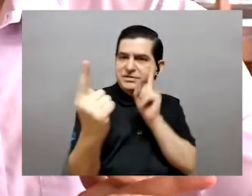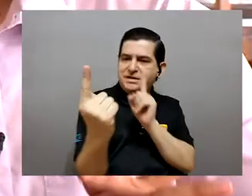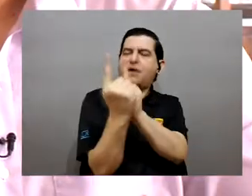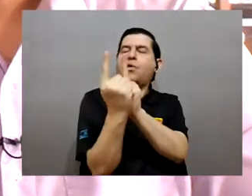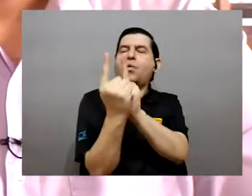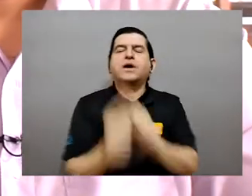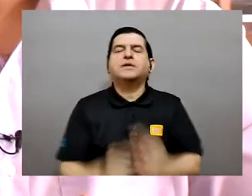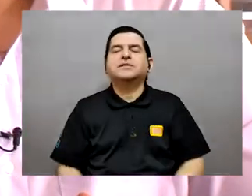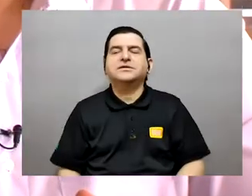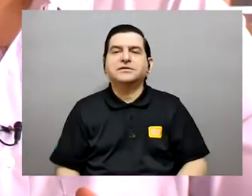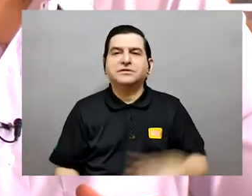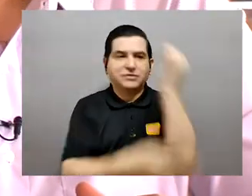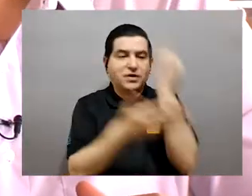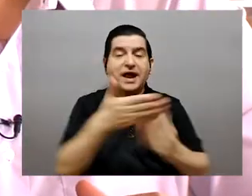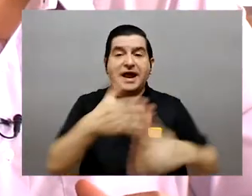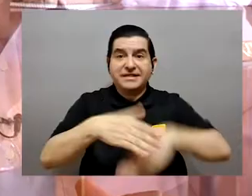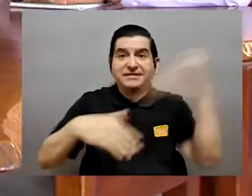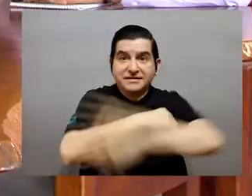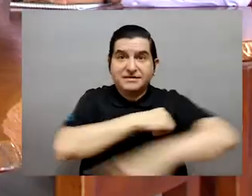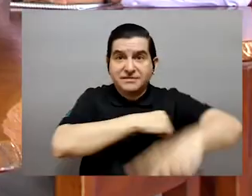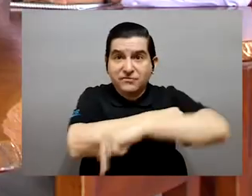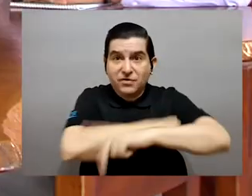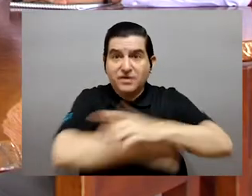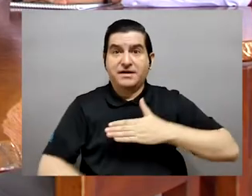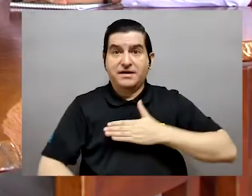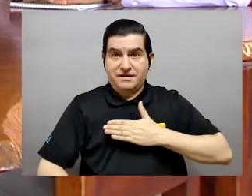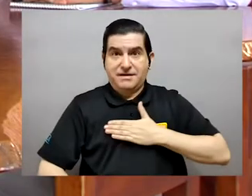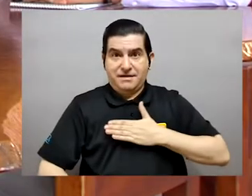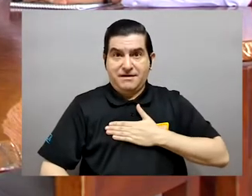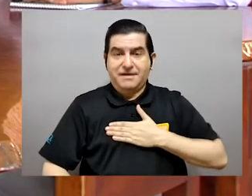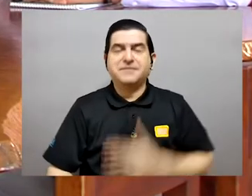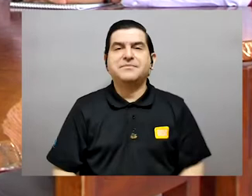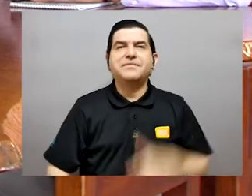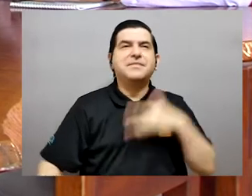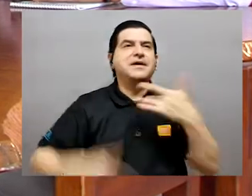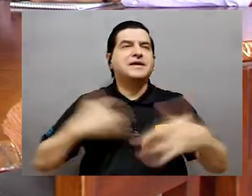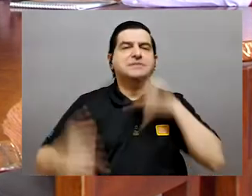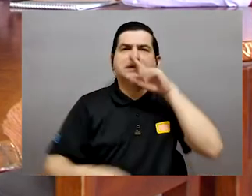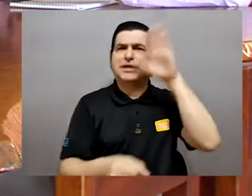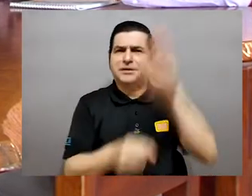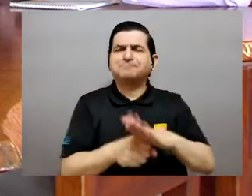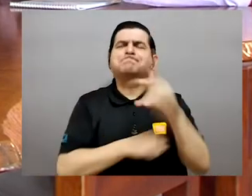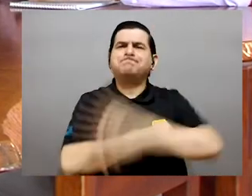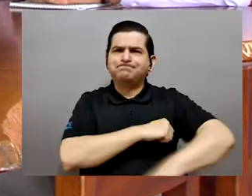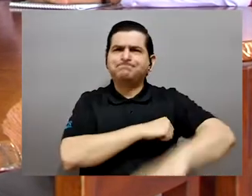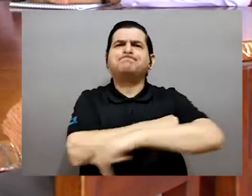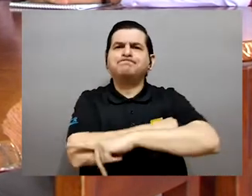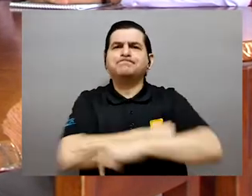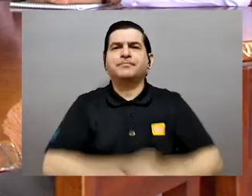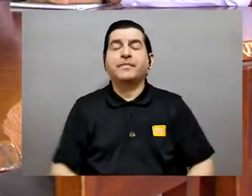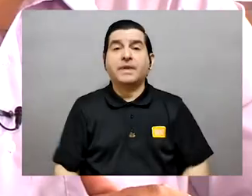Un personaje de la vida costarricense, usted, don Manuel. Sí, el digamos. ¿Qué más